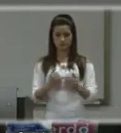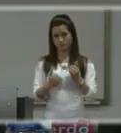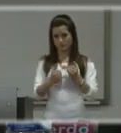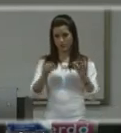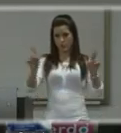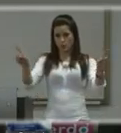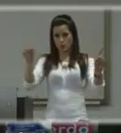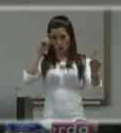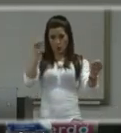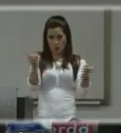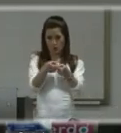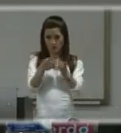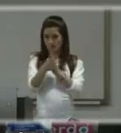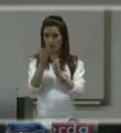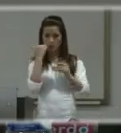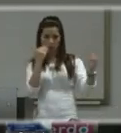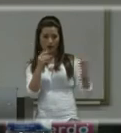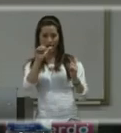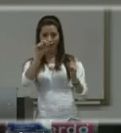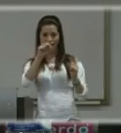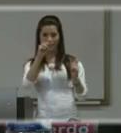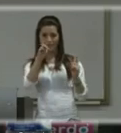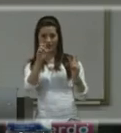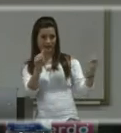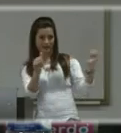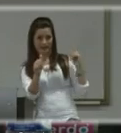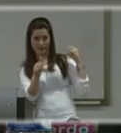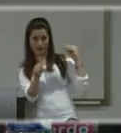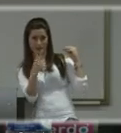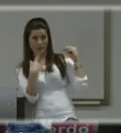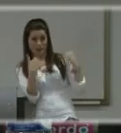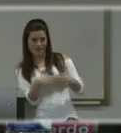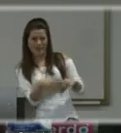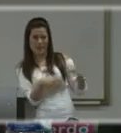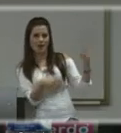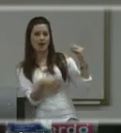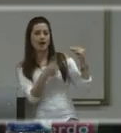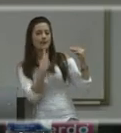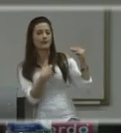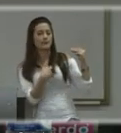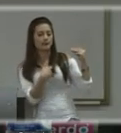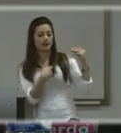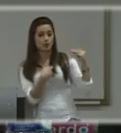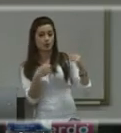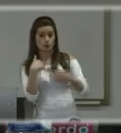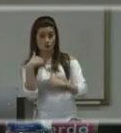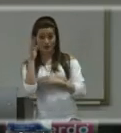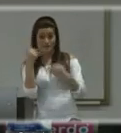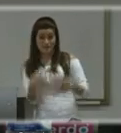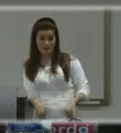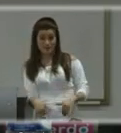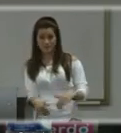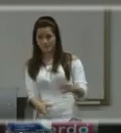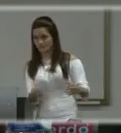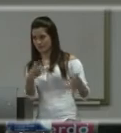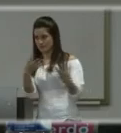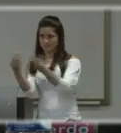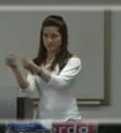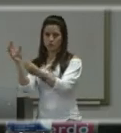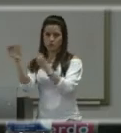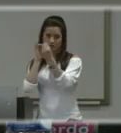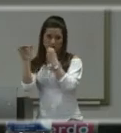conclusiones, y Andrea no se me acercó para que terminara, sino para decirme que al final de mi intervención íbamos a salir al refrigerio, esa pequeña modificación